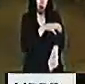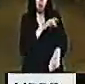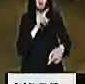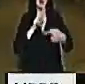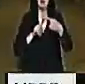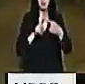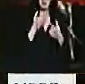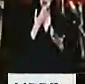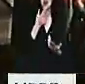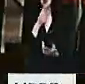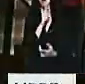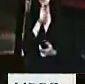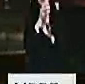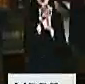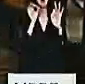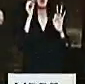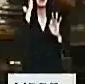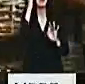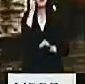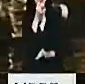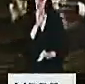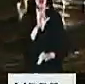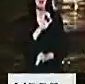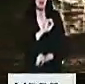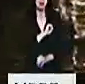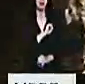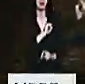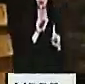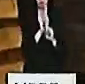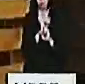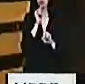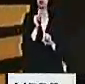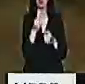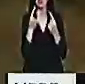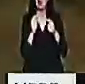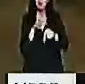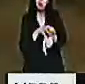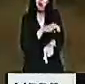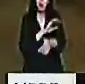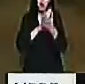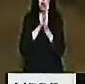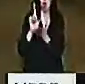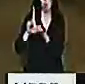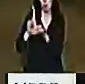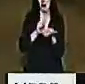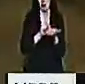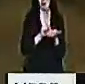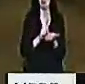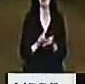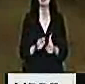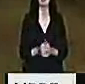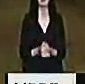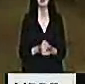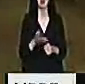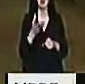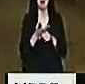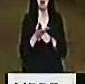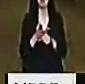como que lo pensamos que fuera solo Santiago. Siempre fue con esta visión de poder llegar a todas partes. Y de hecho, en el canal